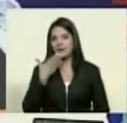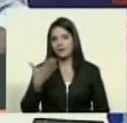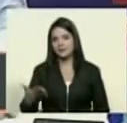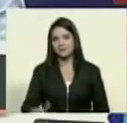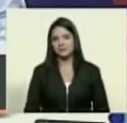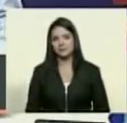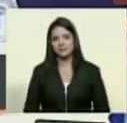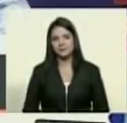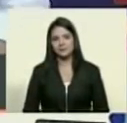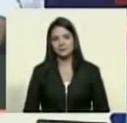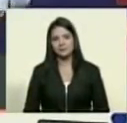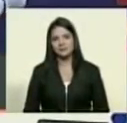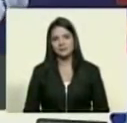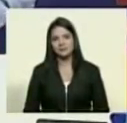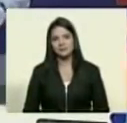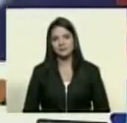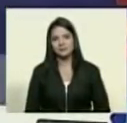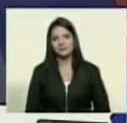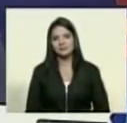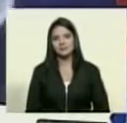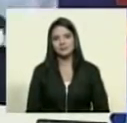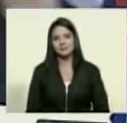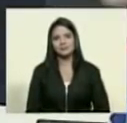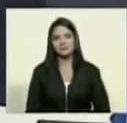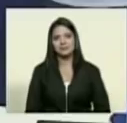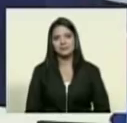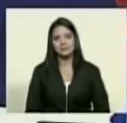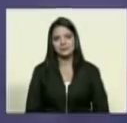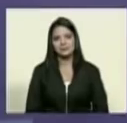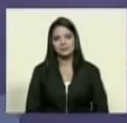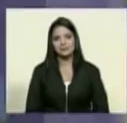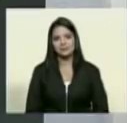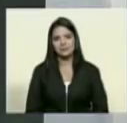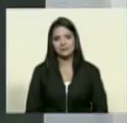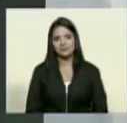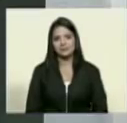Bien, eran palabras de...